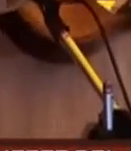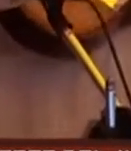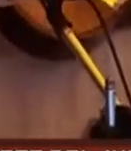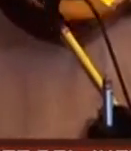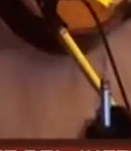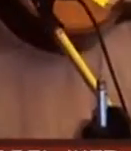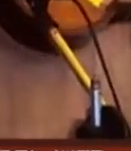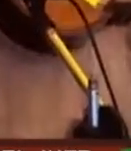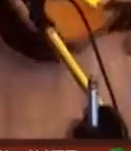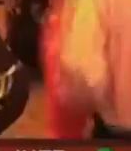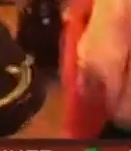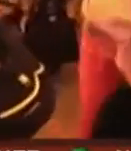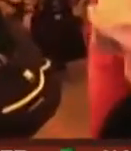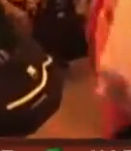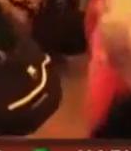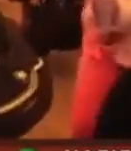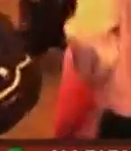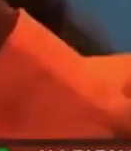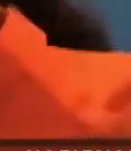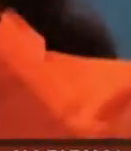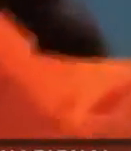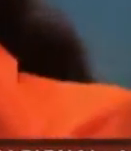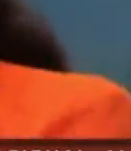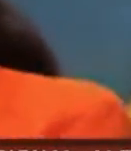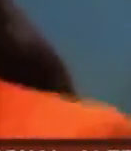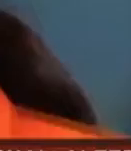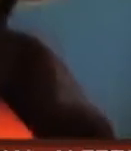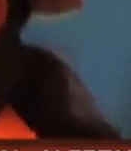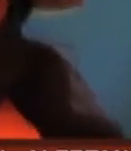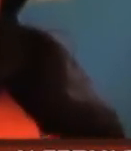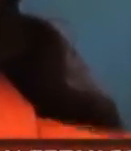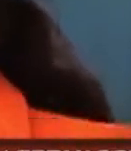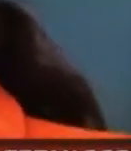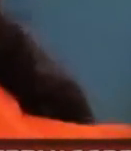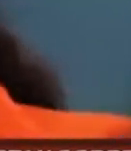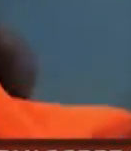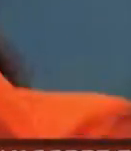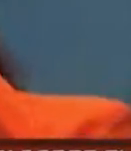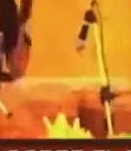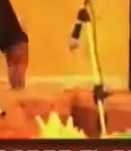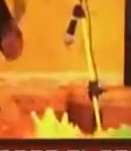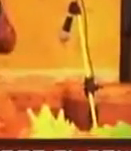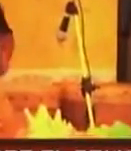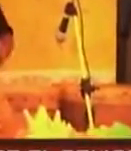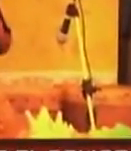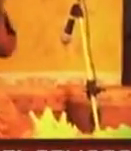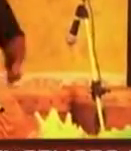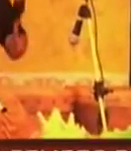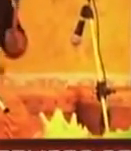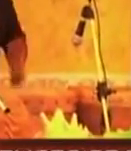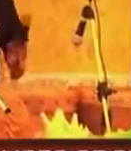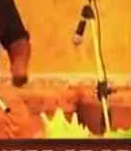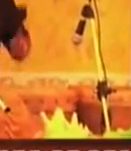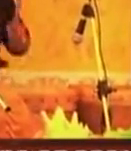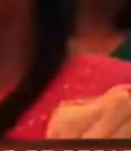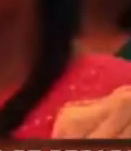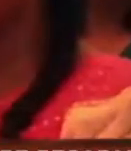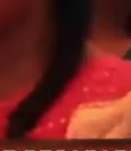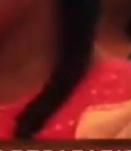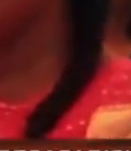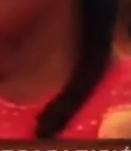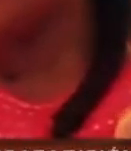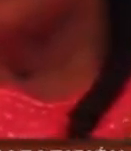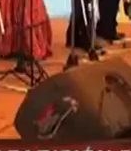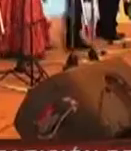y sus géneros musicales y establecemos una inmensa tarima en donde todos pueden estar